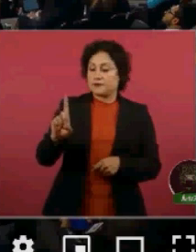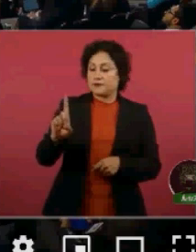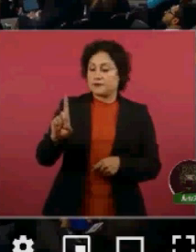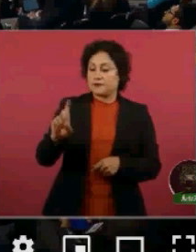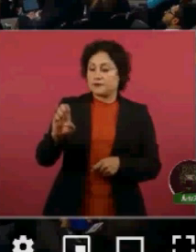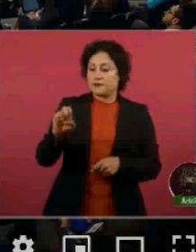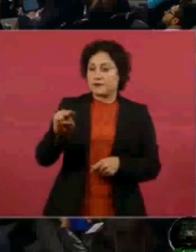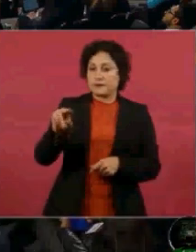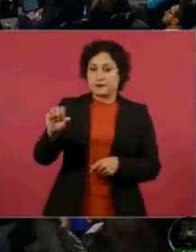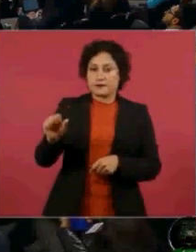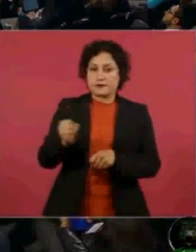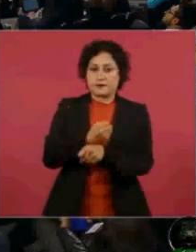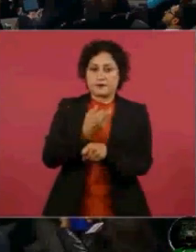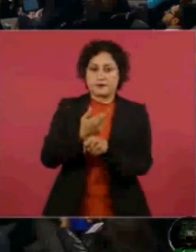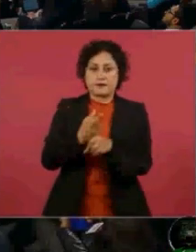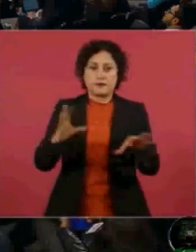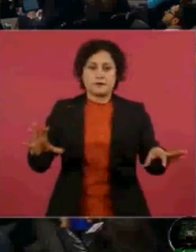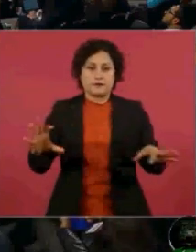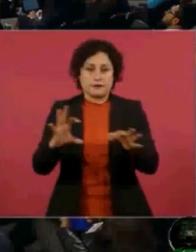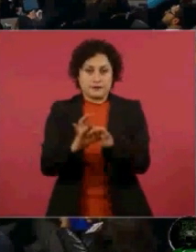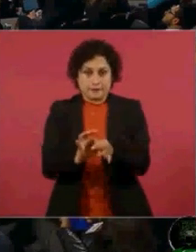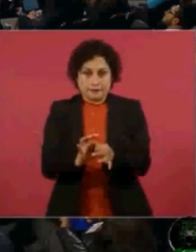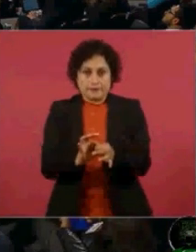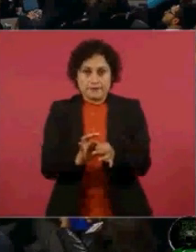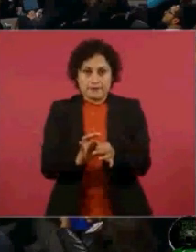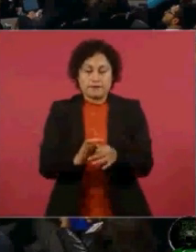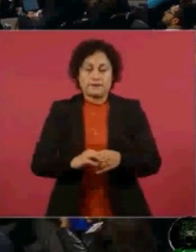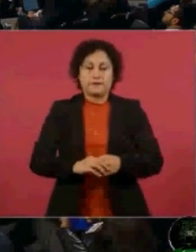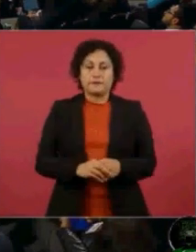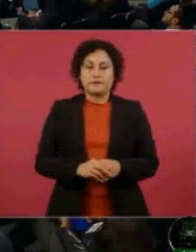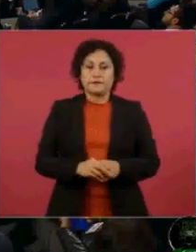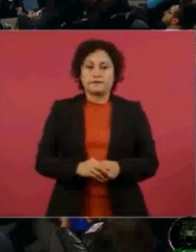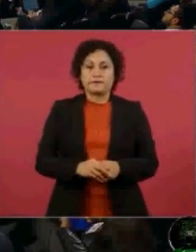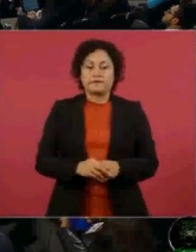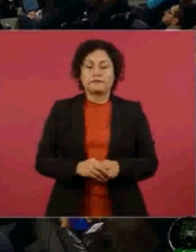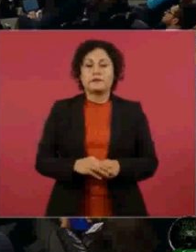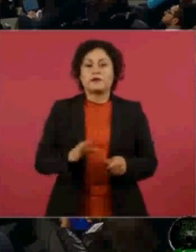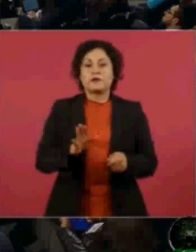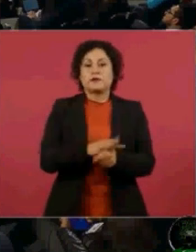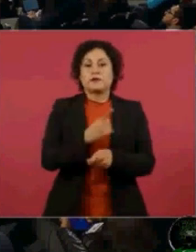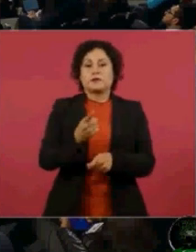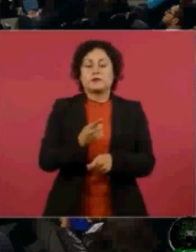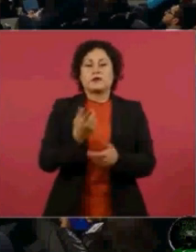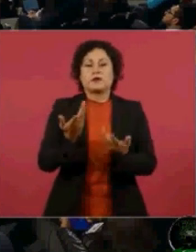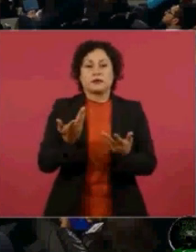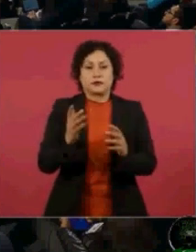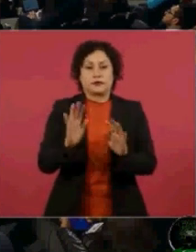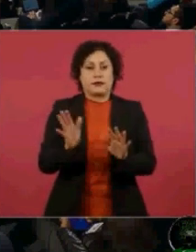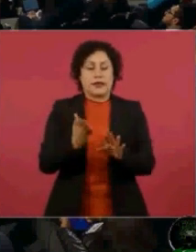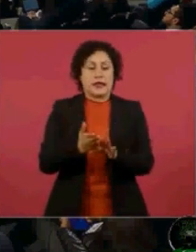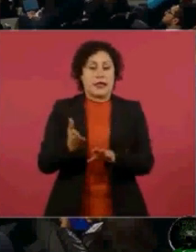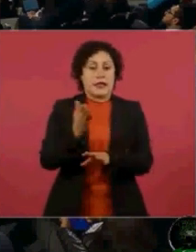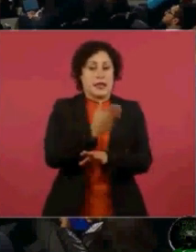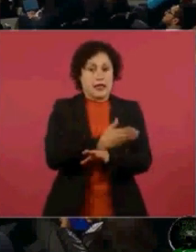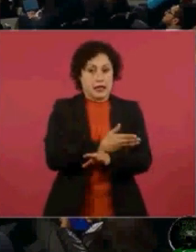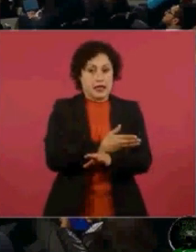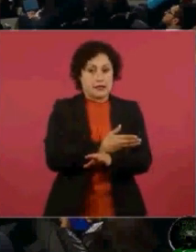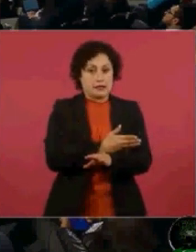7. Porque ya habían sacado una resolución para que